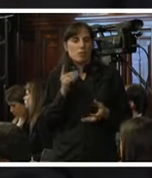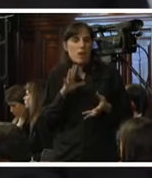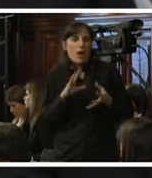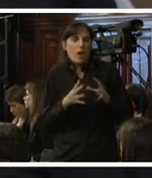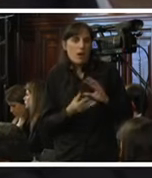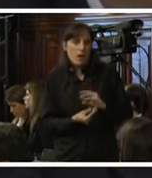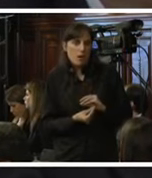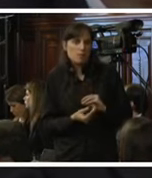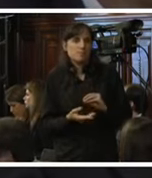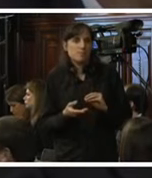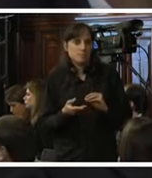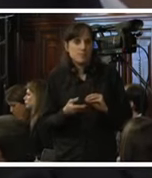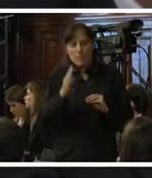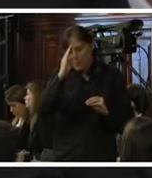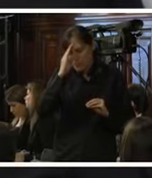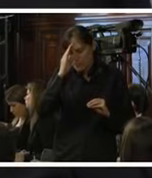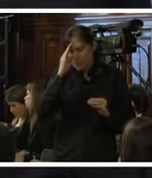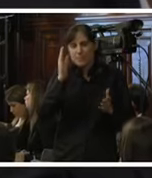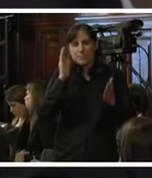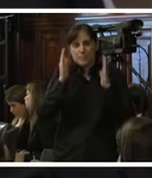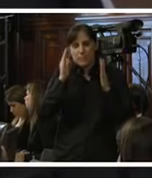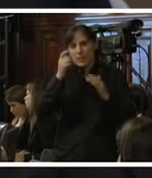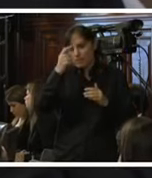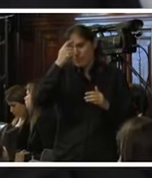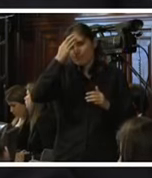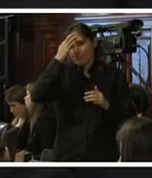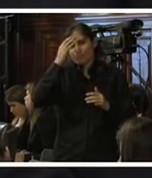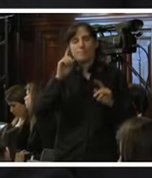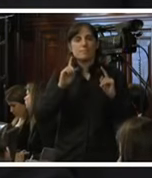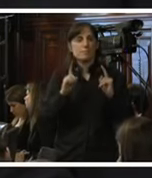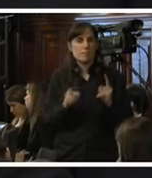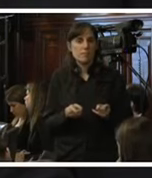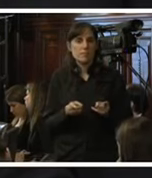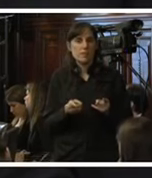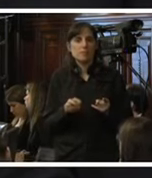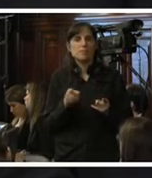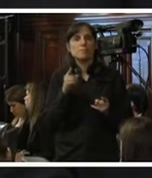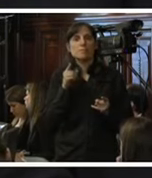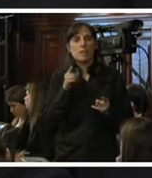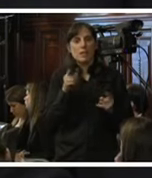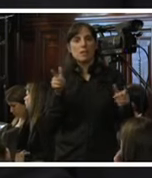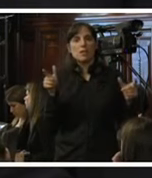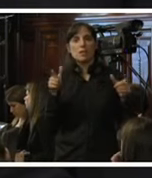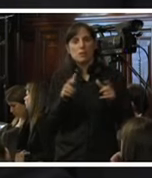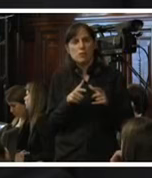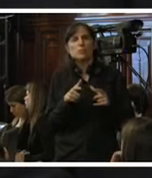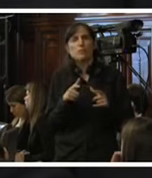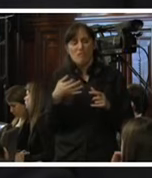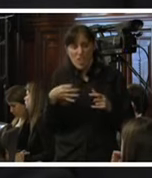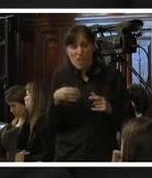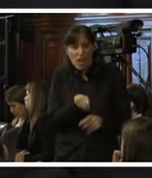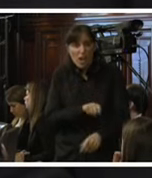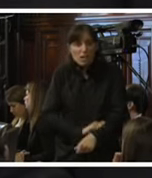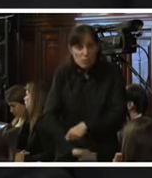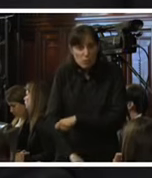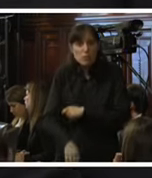preocupación por los derechos humanos y el cumplimiento efectivo del rol de justicia es nuestra como nación. Y hacemos esfuerzos reales.